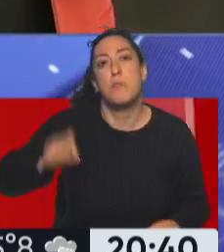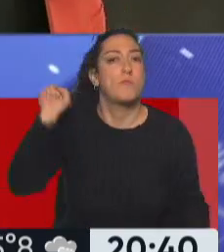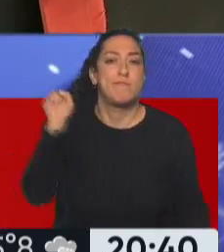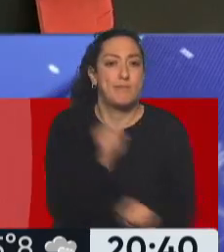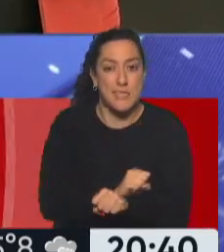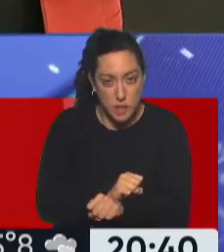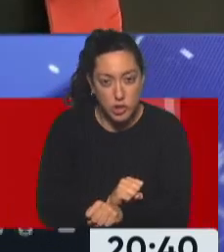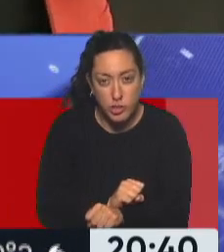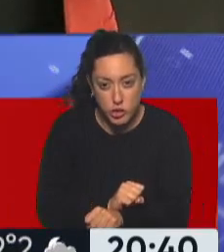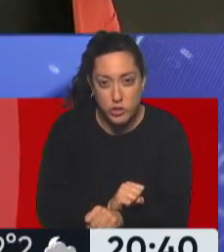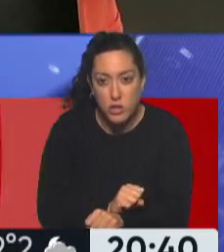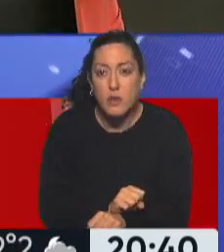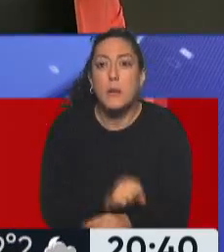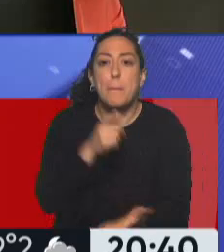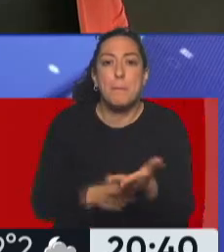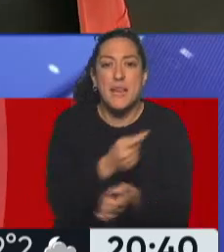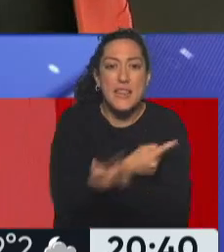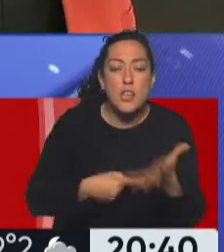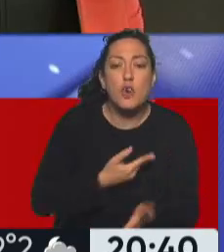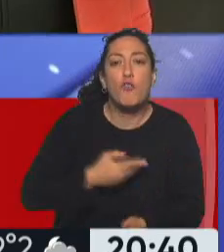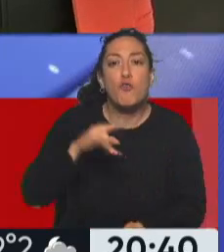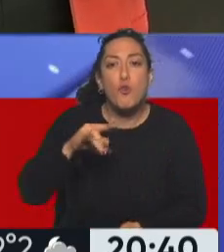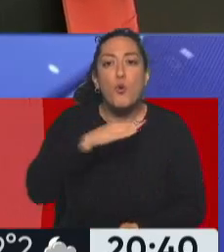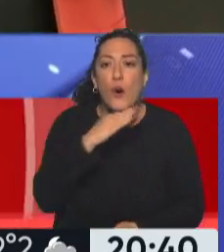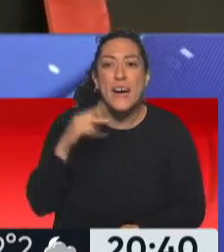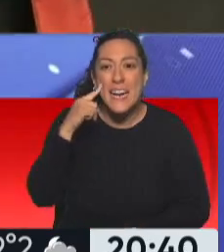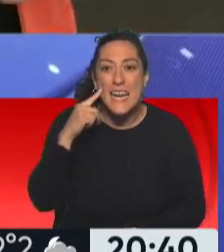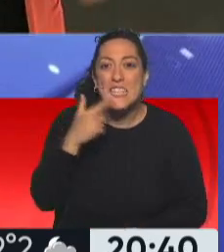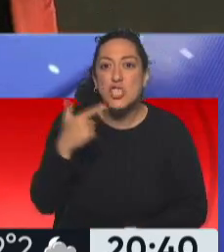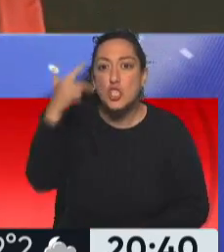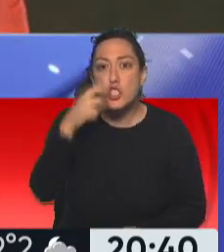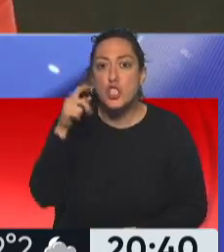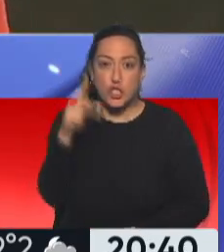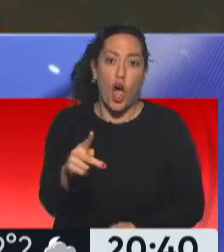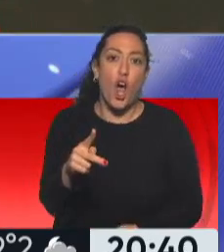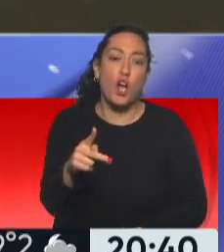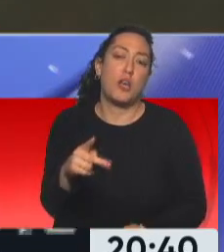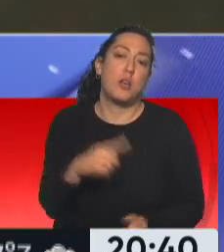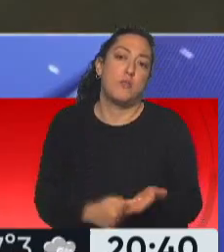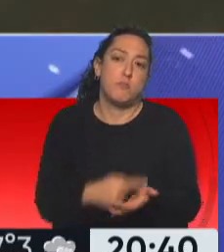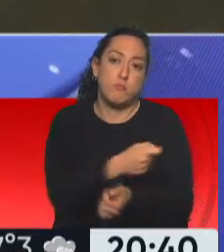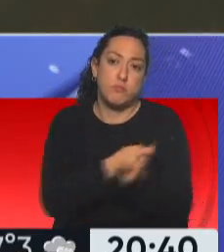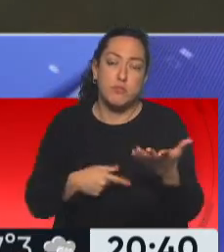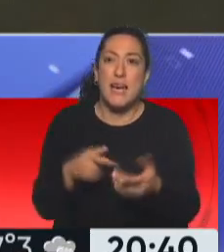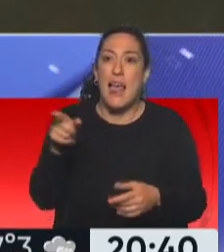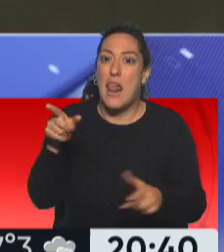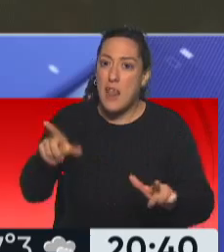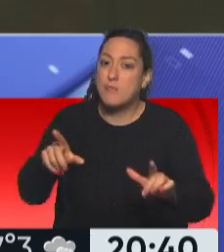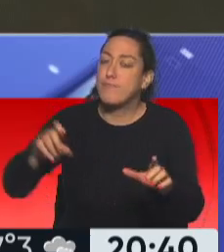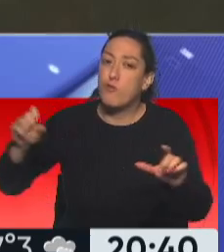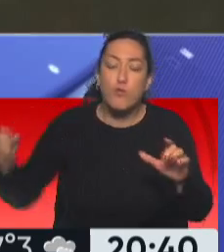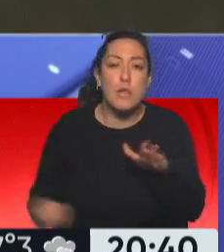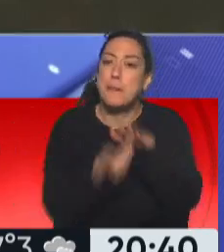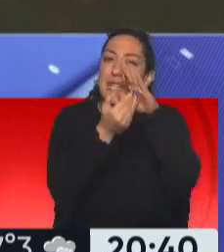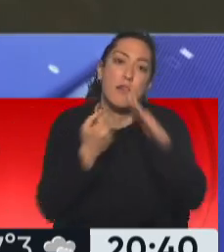cárcel, conocido por medidas como el Fujishock, entre otras. Y bueno, sigue siendo una figura huera, la figura clave